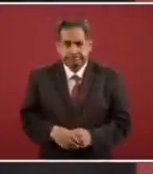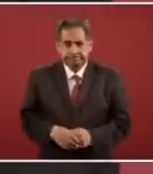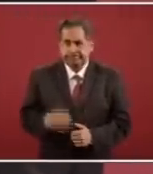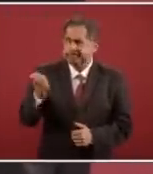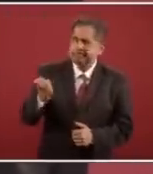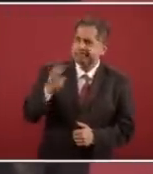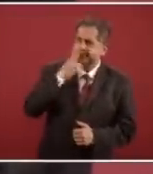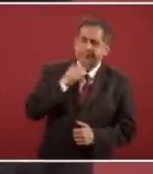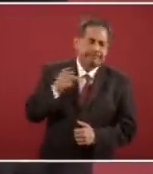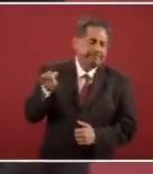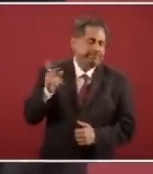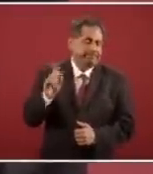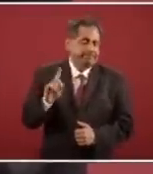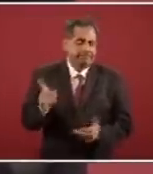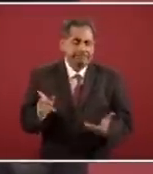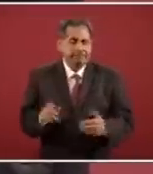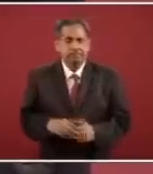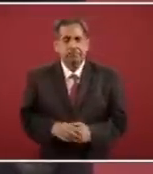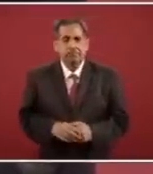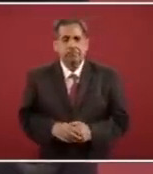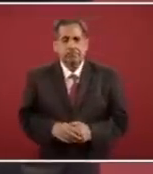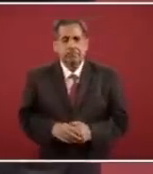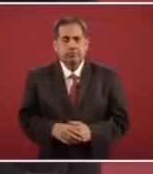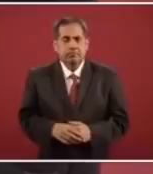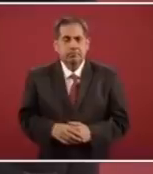eso no resuelve.